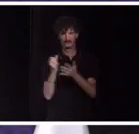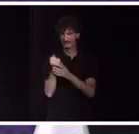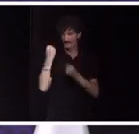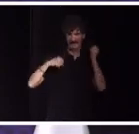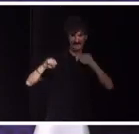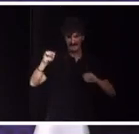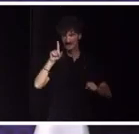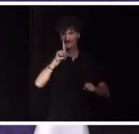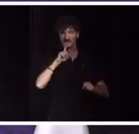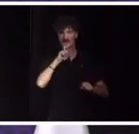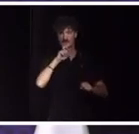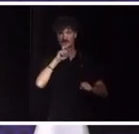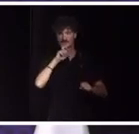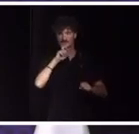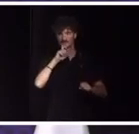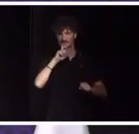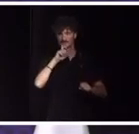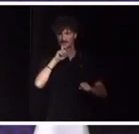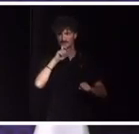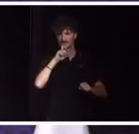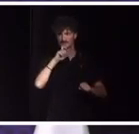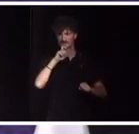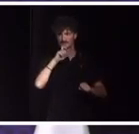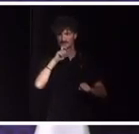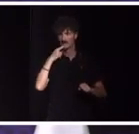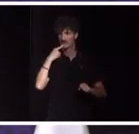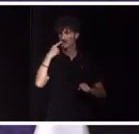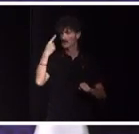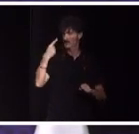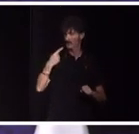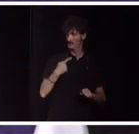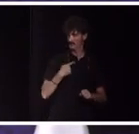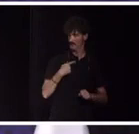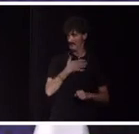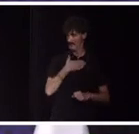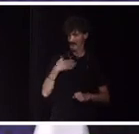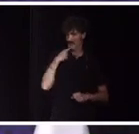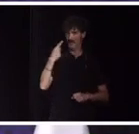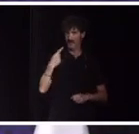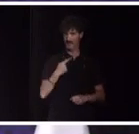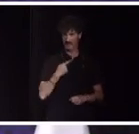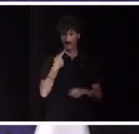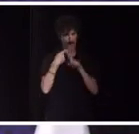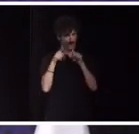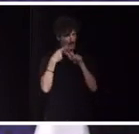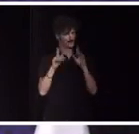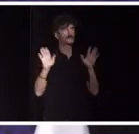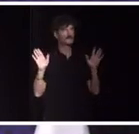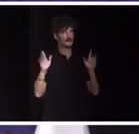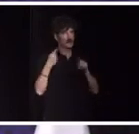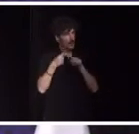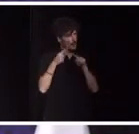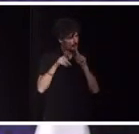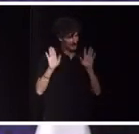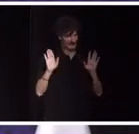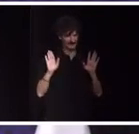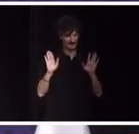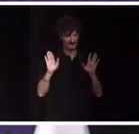Un espectáculo en el que nos han querido decir cosas, ¿no? Cositas.